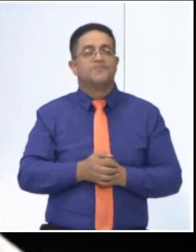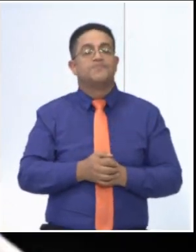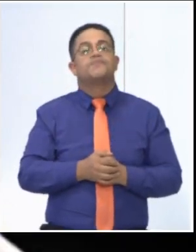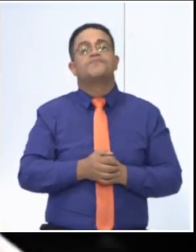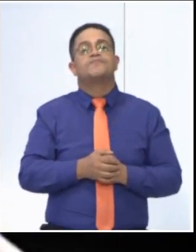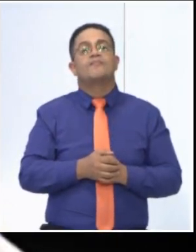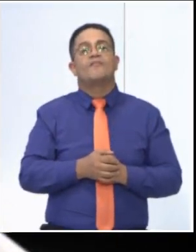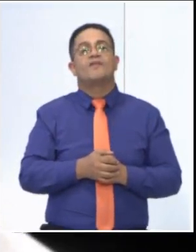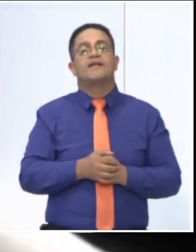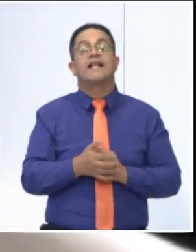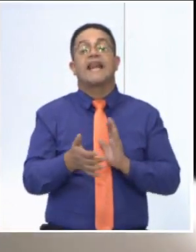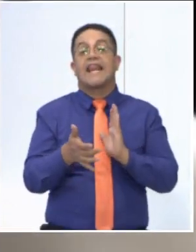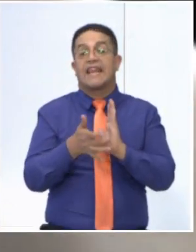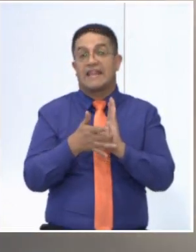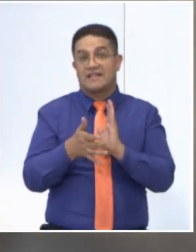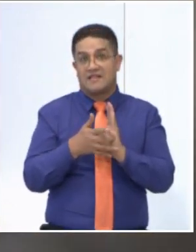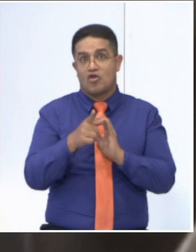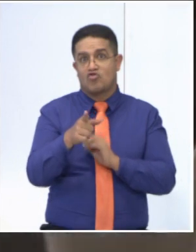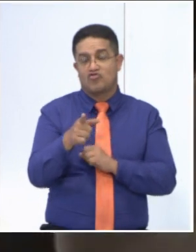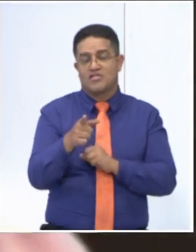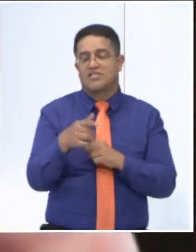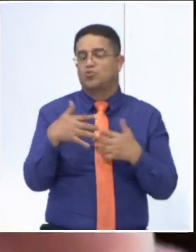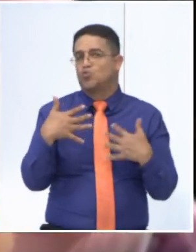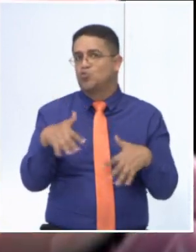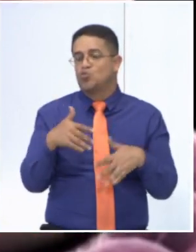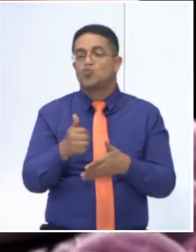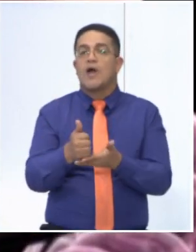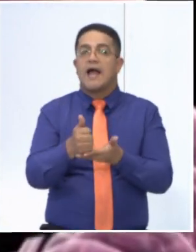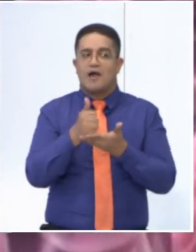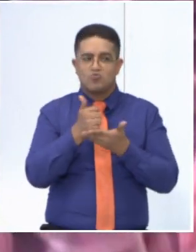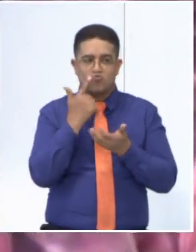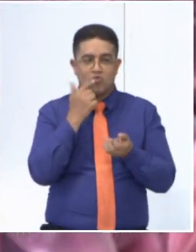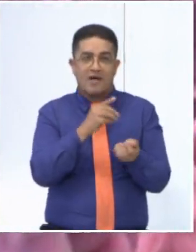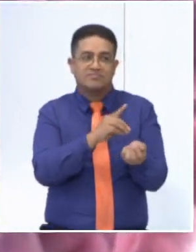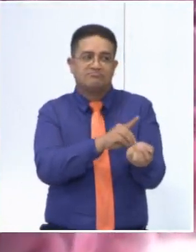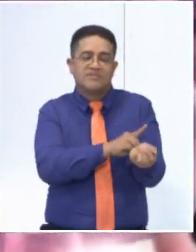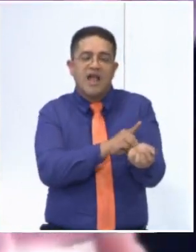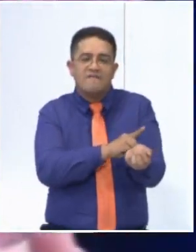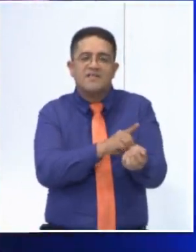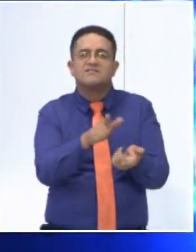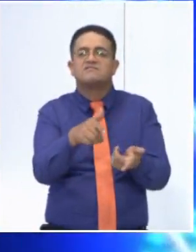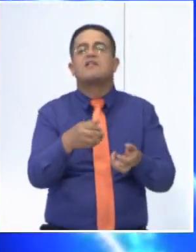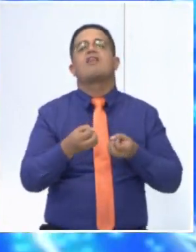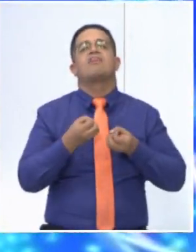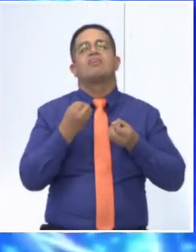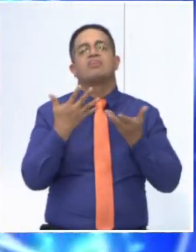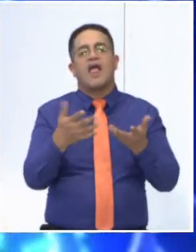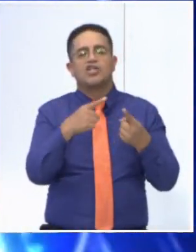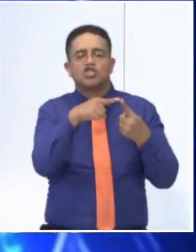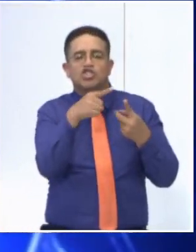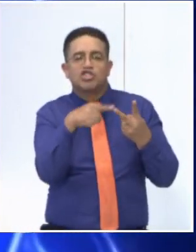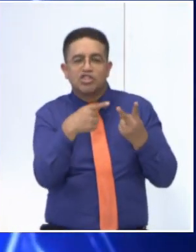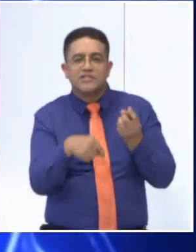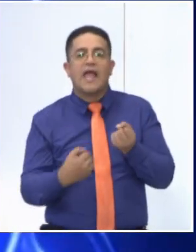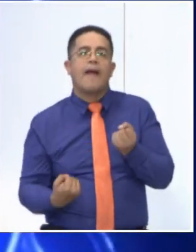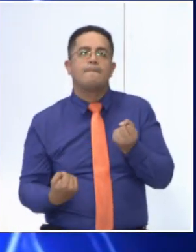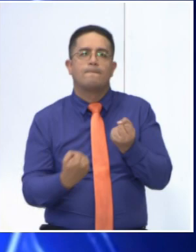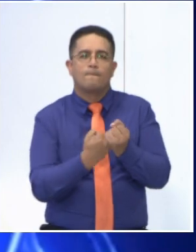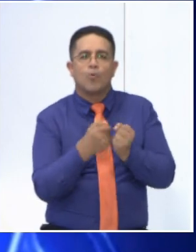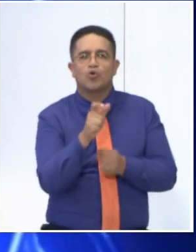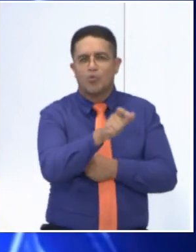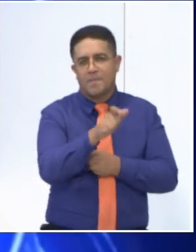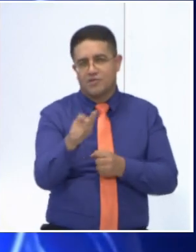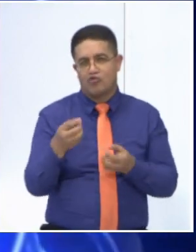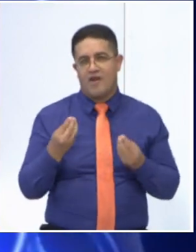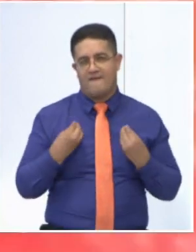tecnología ha desempeñado un papel crucial en el manejo y tratamiento de la diabetes, brindando herramientas avanzadas y el apoyo a las personas que viven